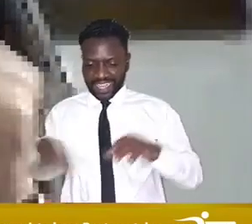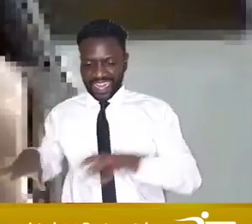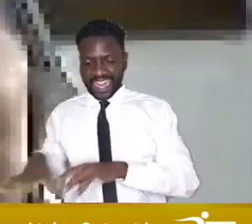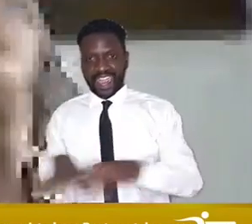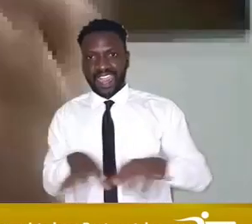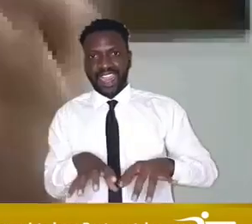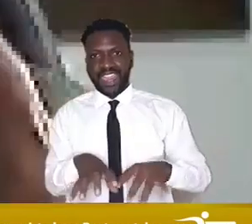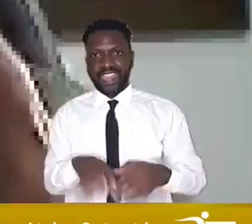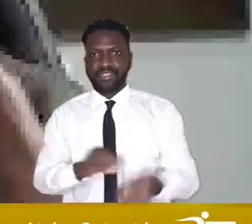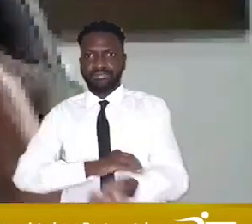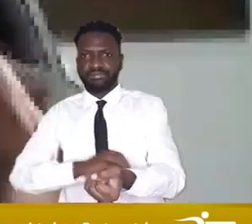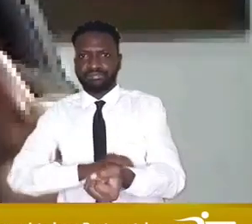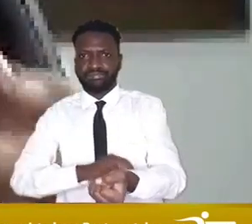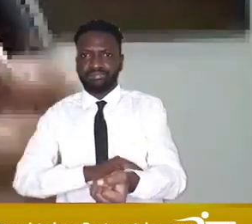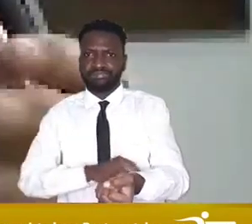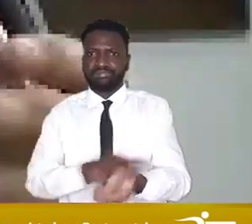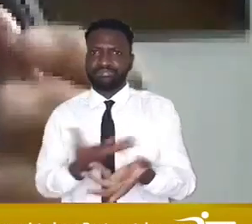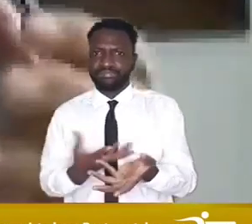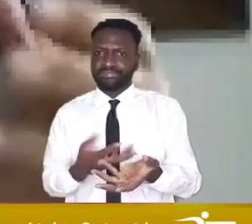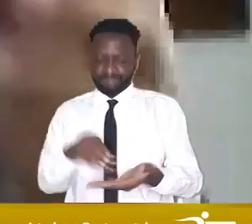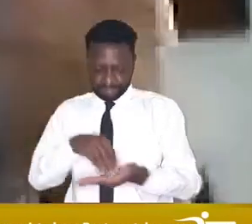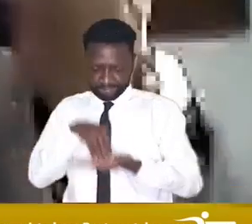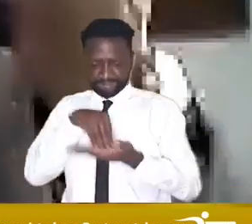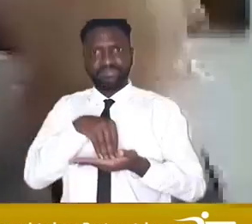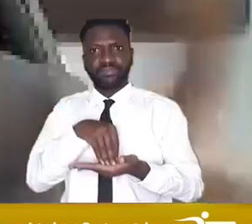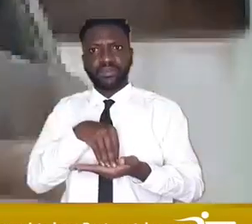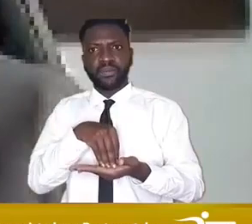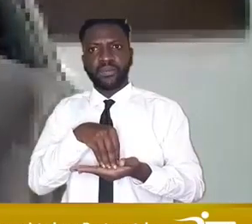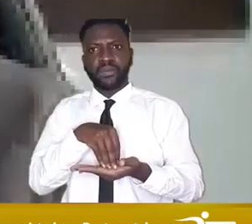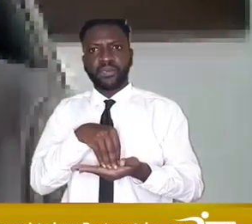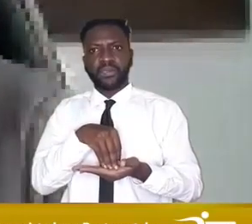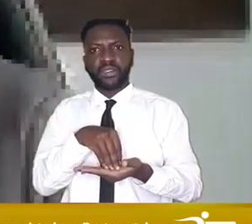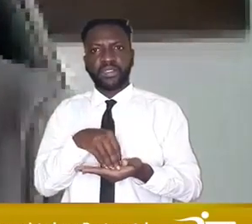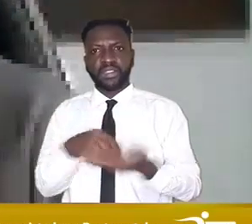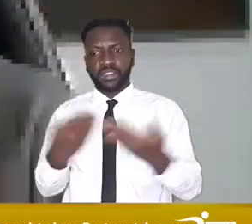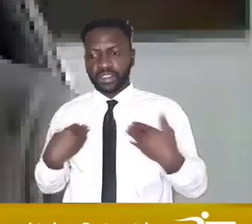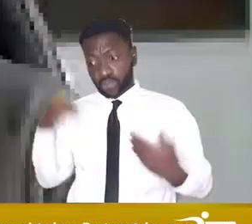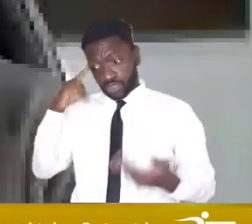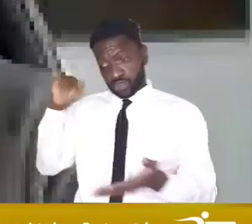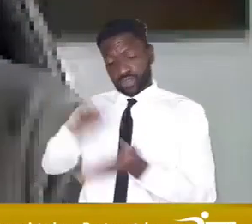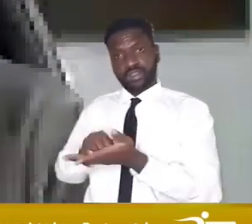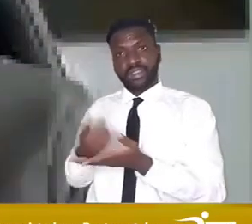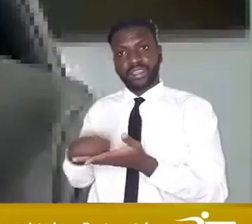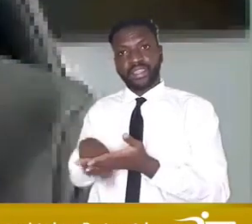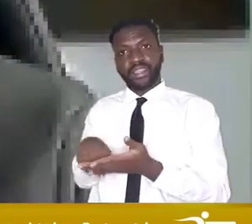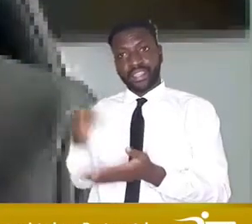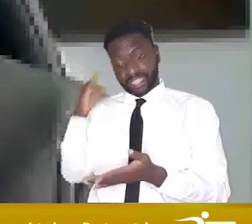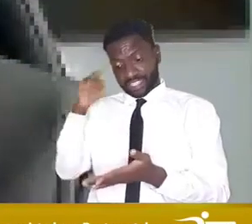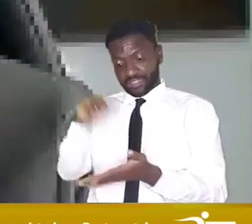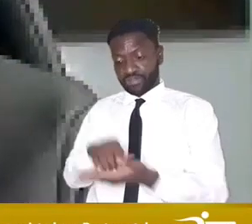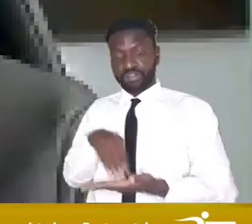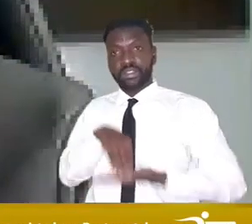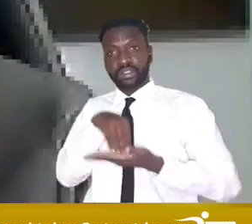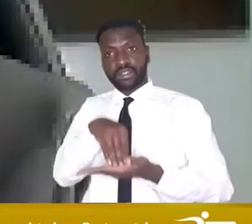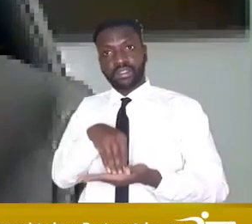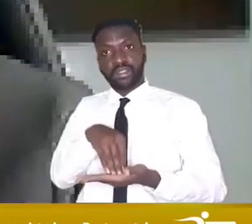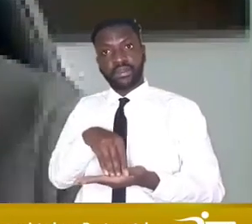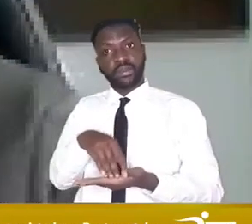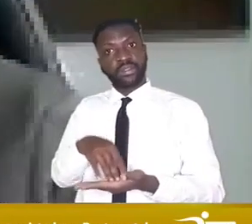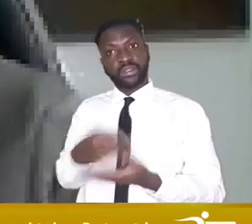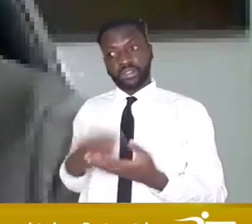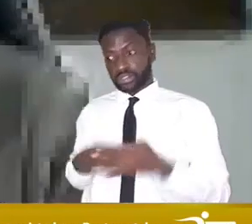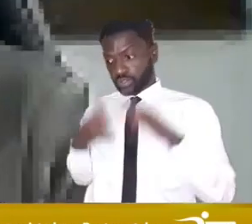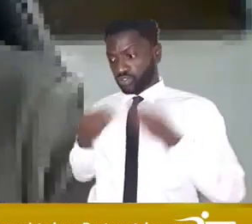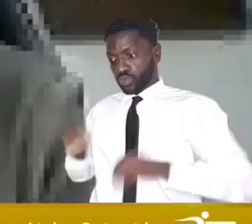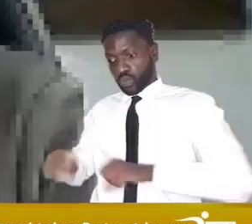carácter, se va a fundamentar en lo que yo crea. Ese es el fundamento de lo que yo voy a hacer. Y